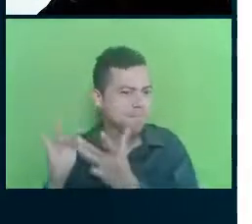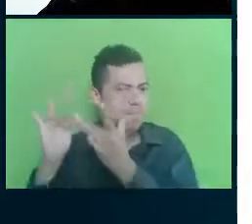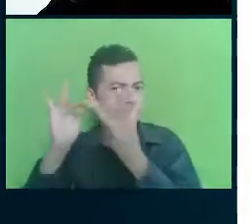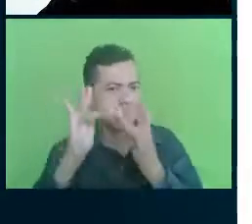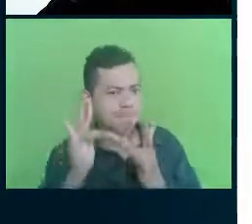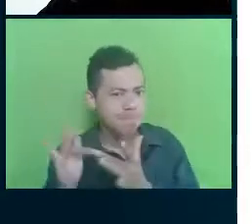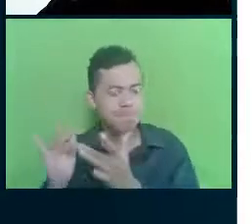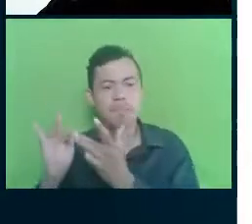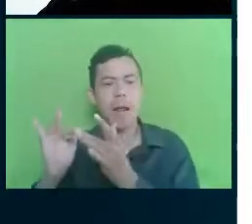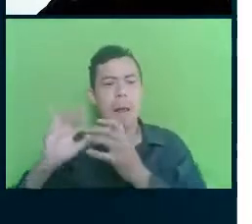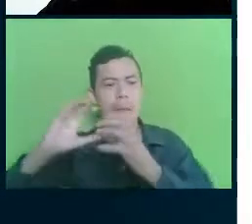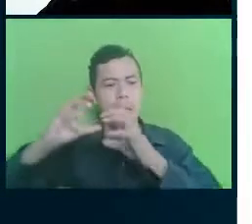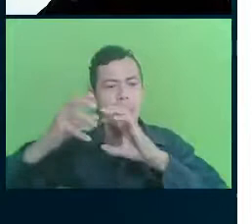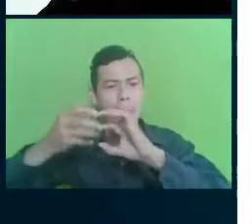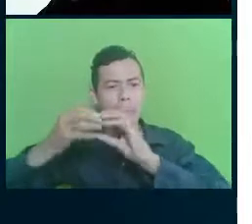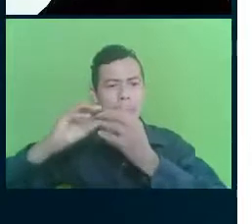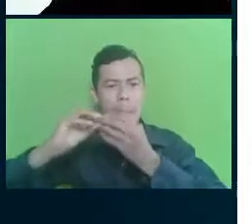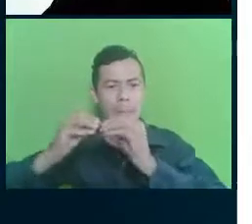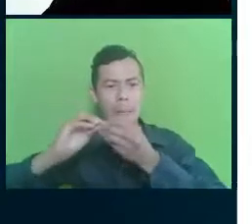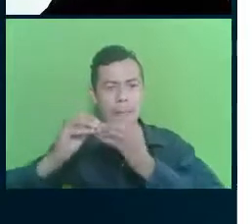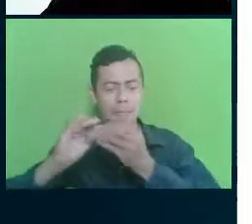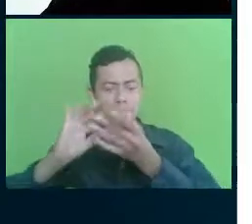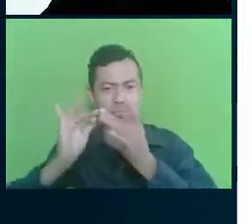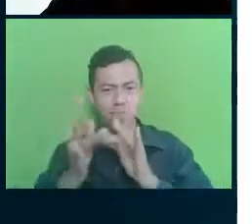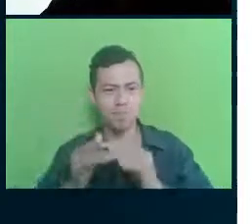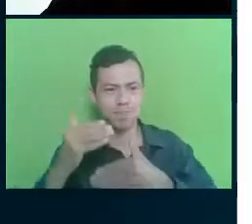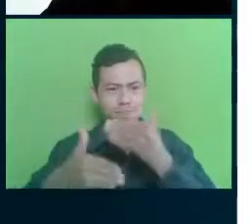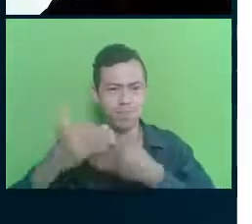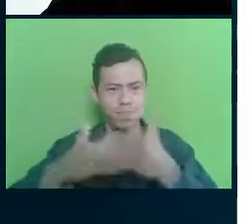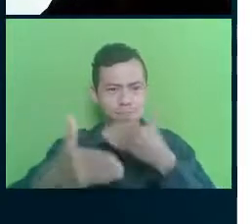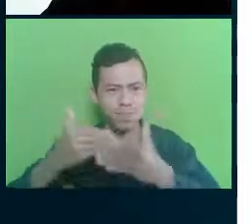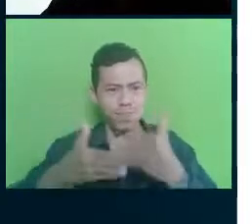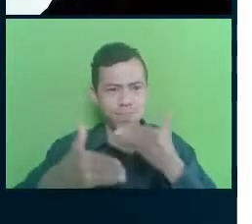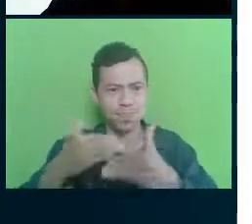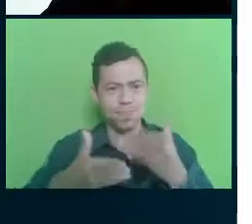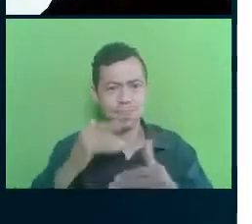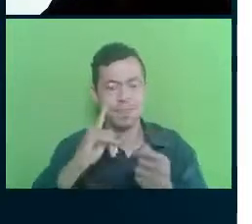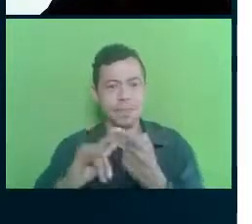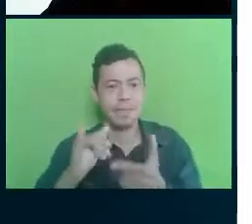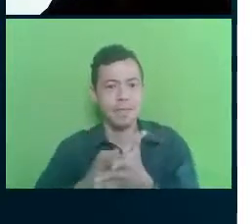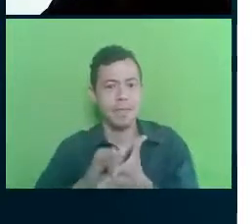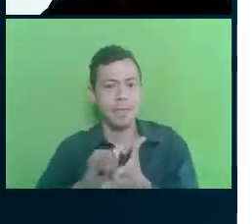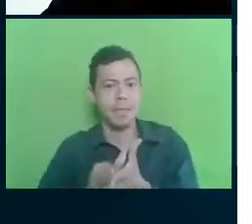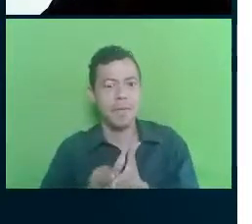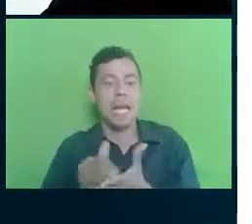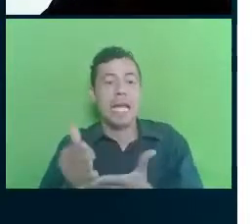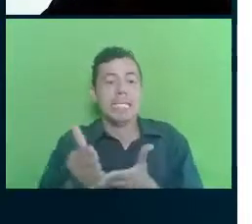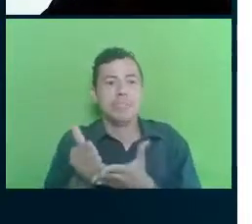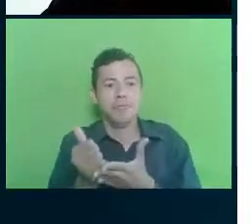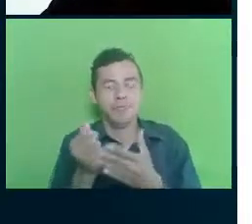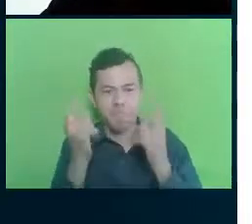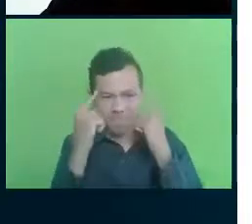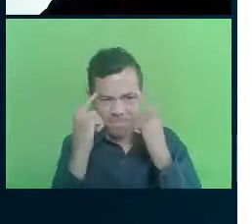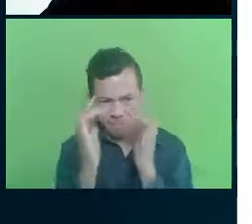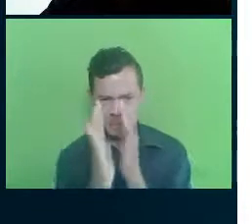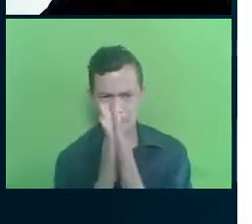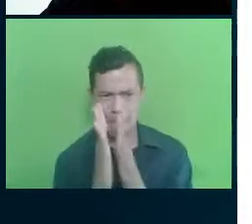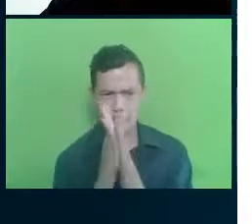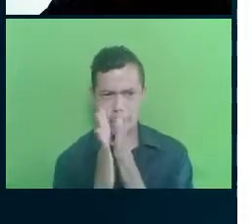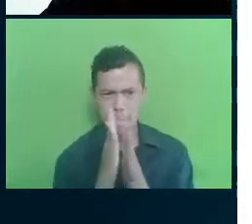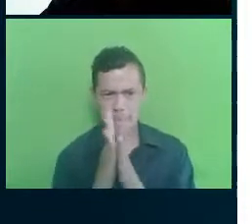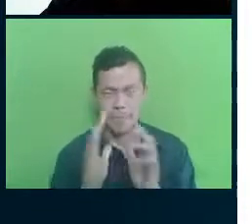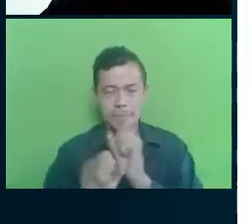capas de neuronas, para poder comenzar a procesar diferentes, digamos que, niveles de información